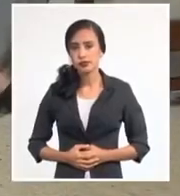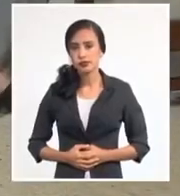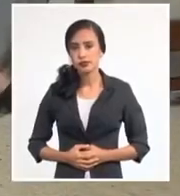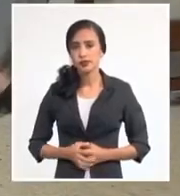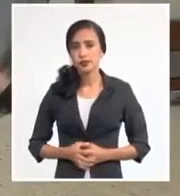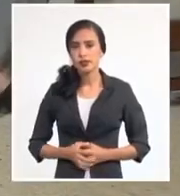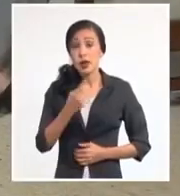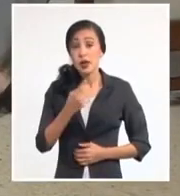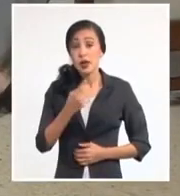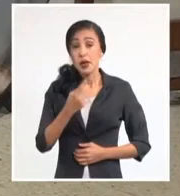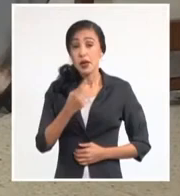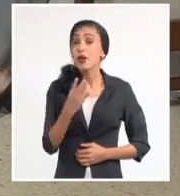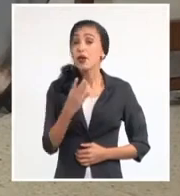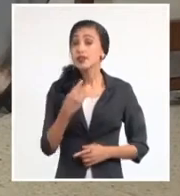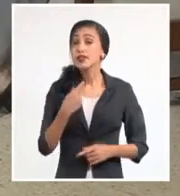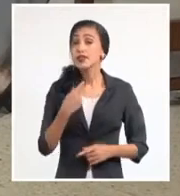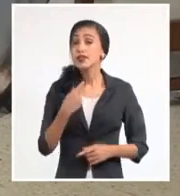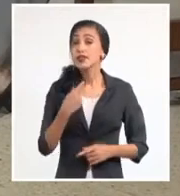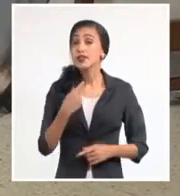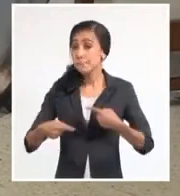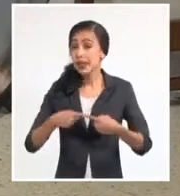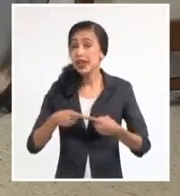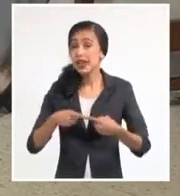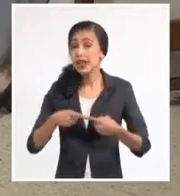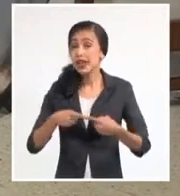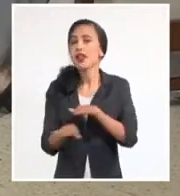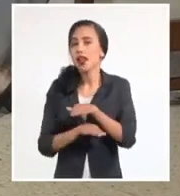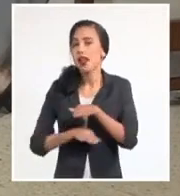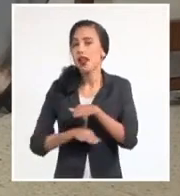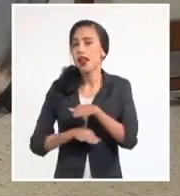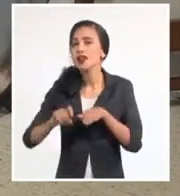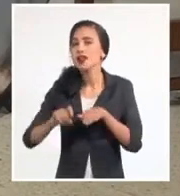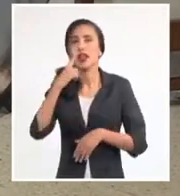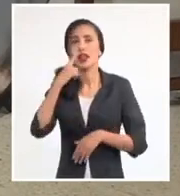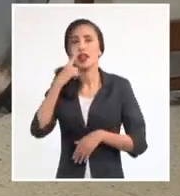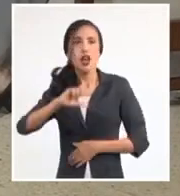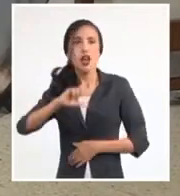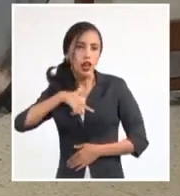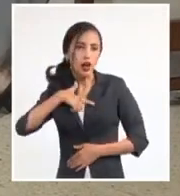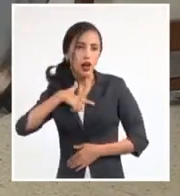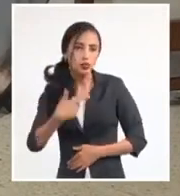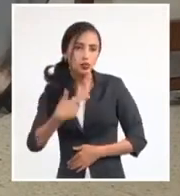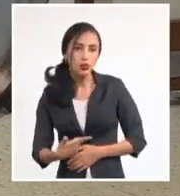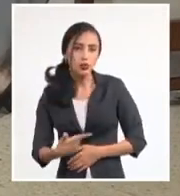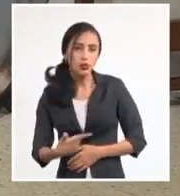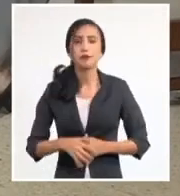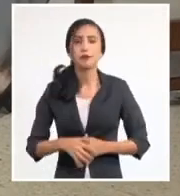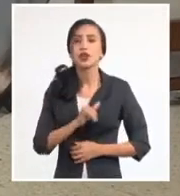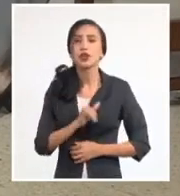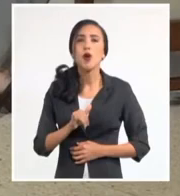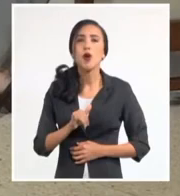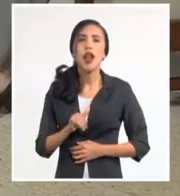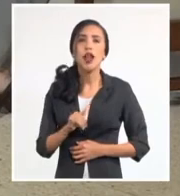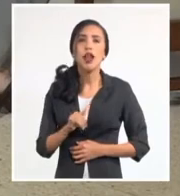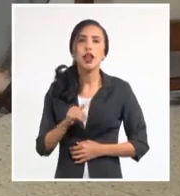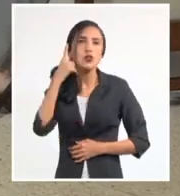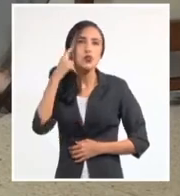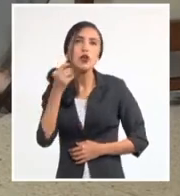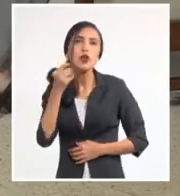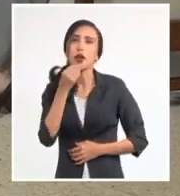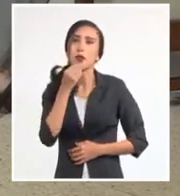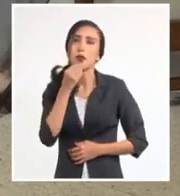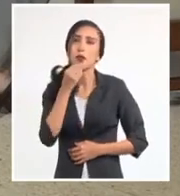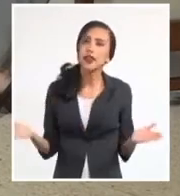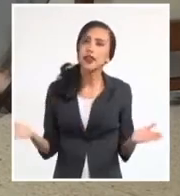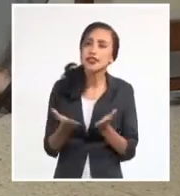Pleno, está la base, está la doctrina, está la inspiración para seguir haciendo país, para seguir